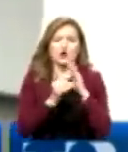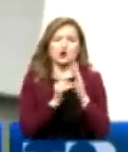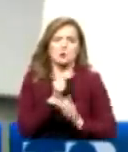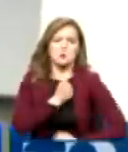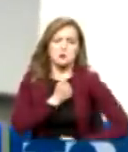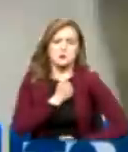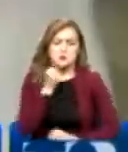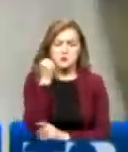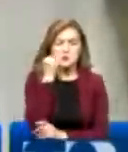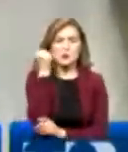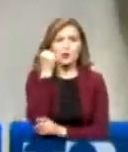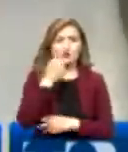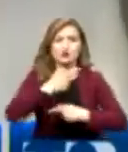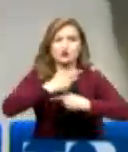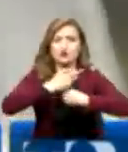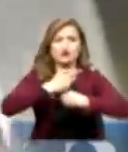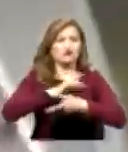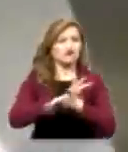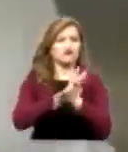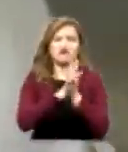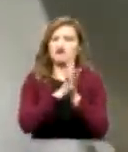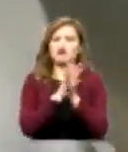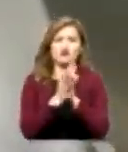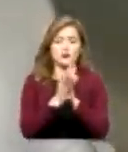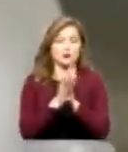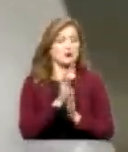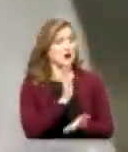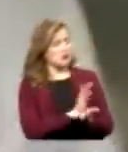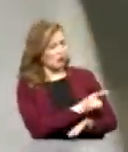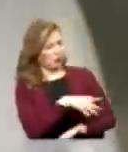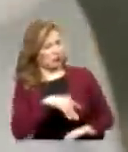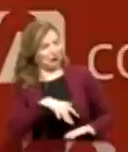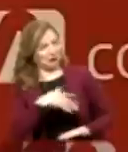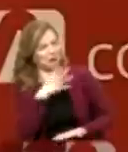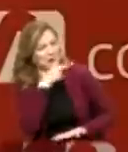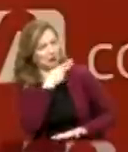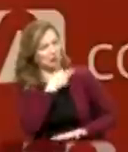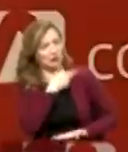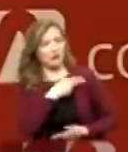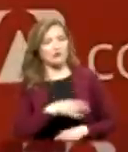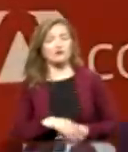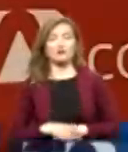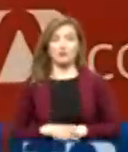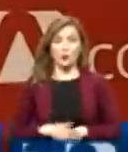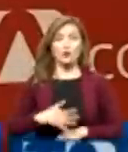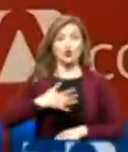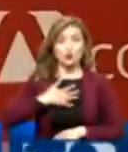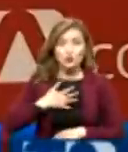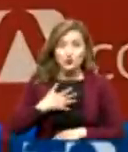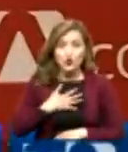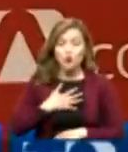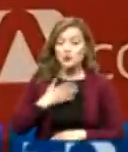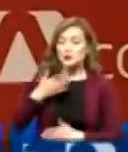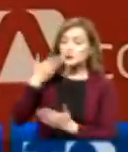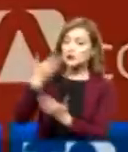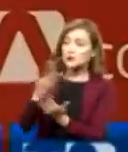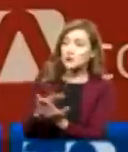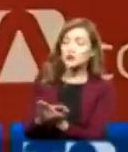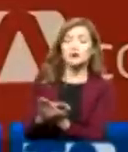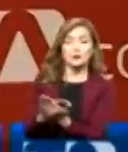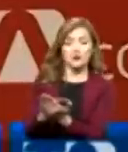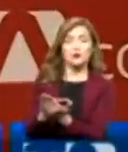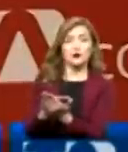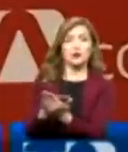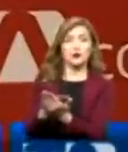ocasiones, que no la protegieron y que hasta pusieron en duda su testimonio. Acerqué allá y comencé a hacer el proceso,